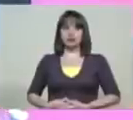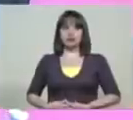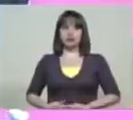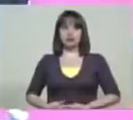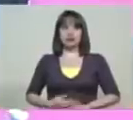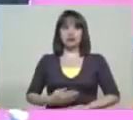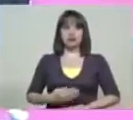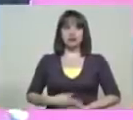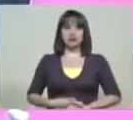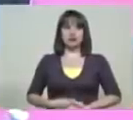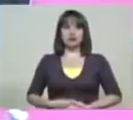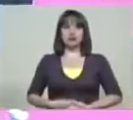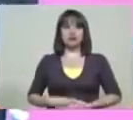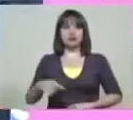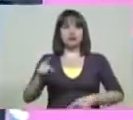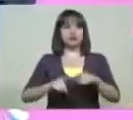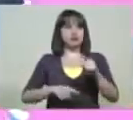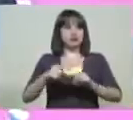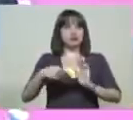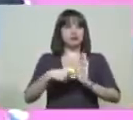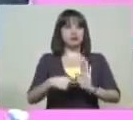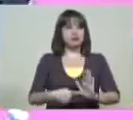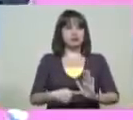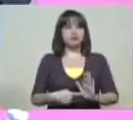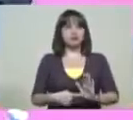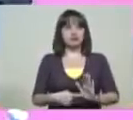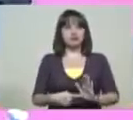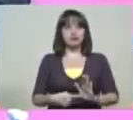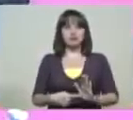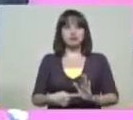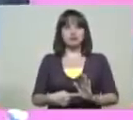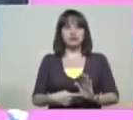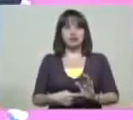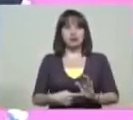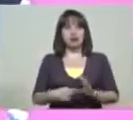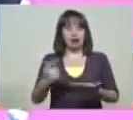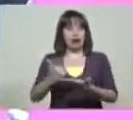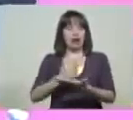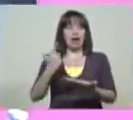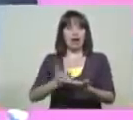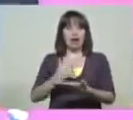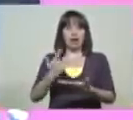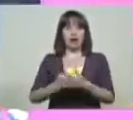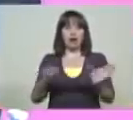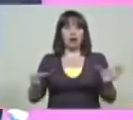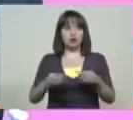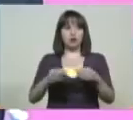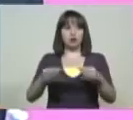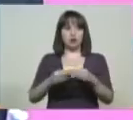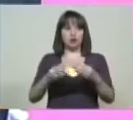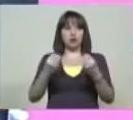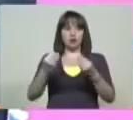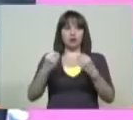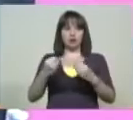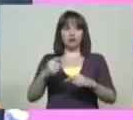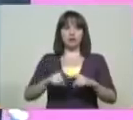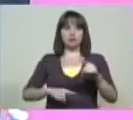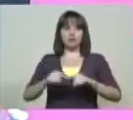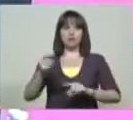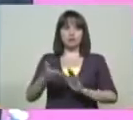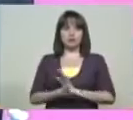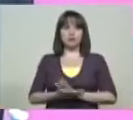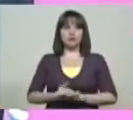con mi carné del partido. Del libro rojo al carné del partido, un solo camino.